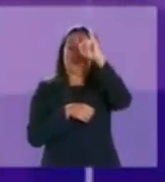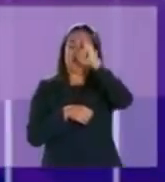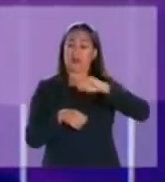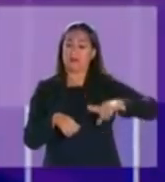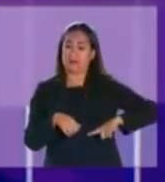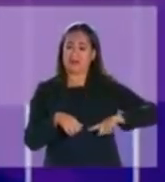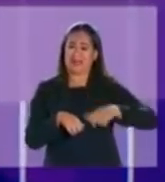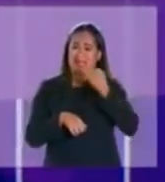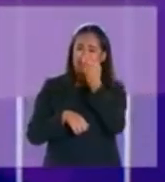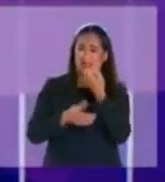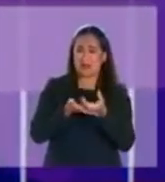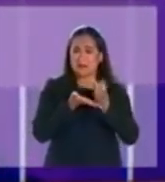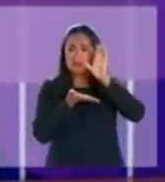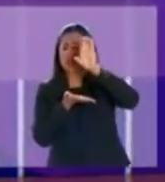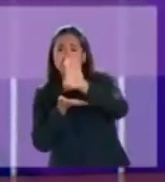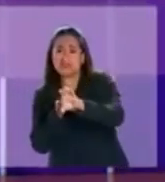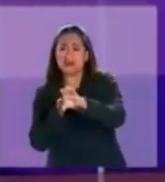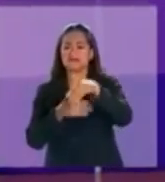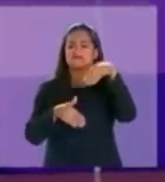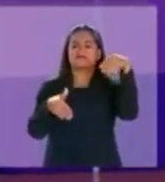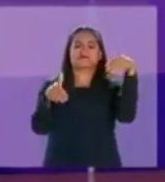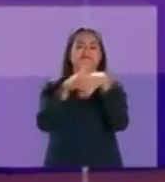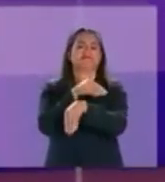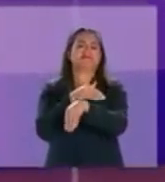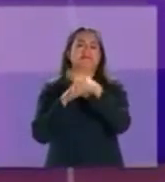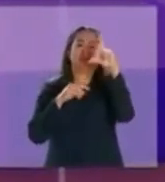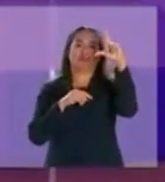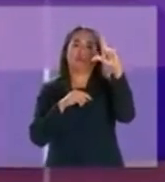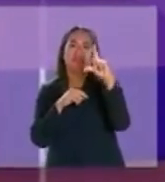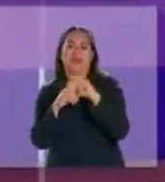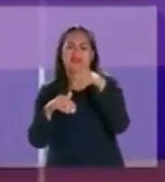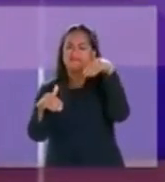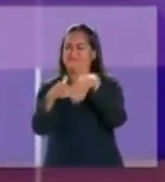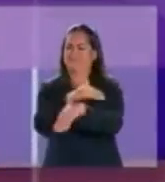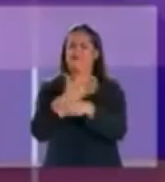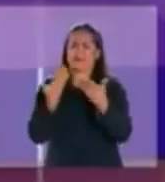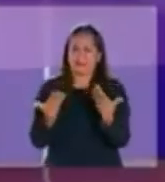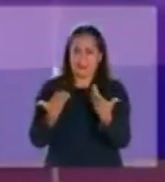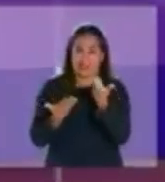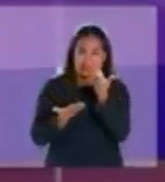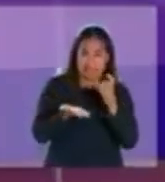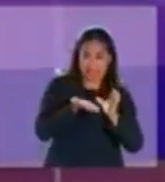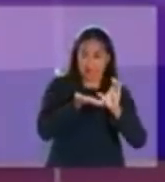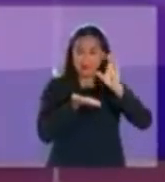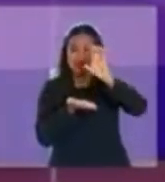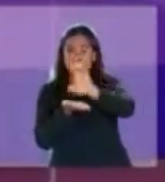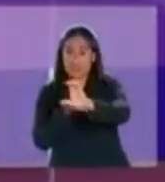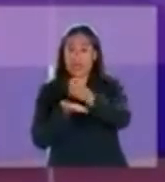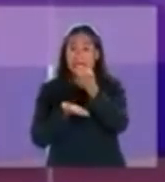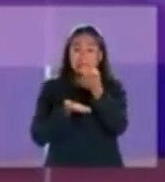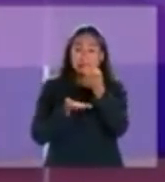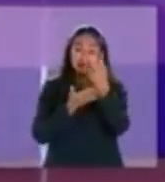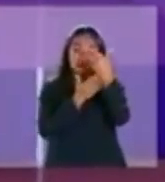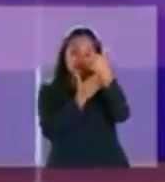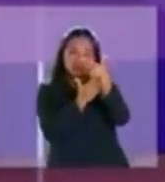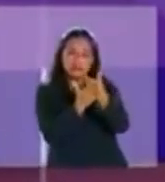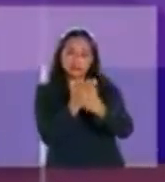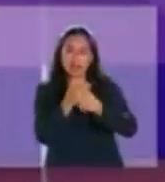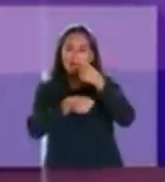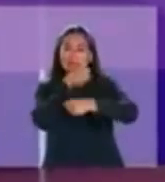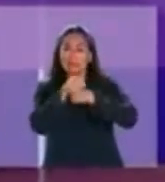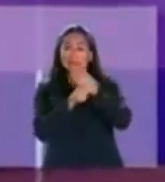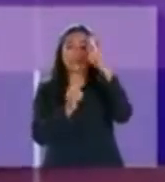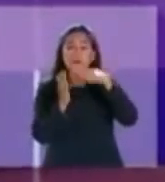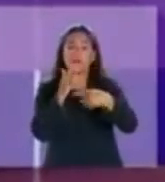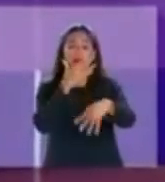aquí tengo el censo económico de 2014 voy a cuidar la inversión cartera porque inversión como caerse al griego